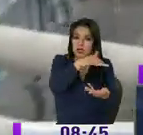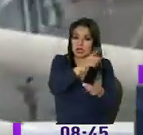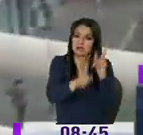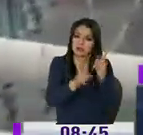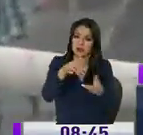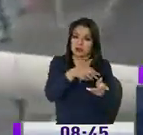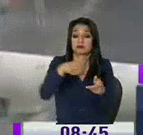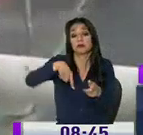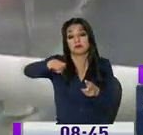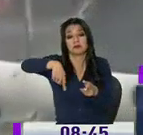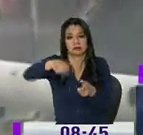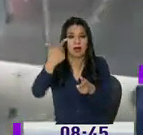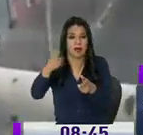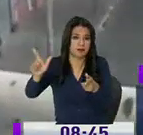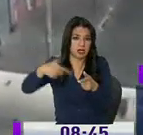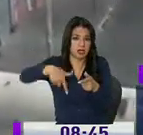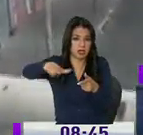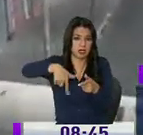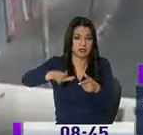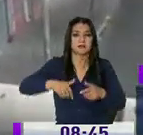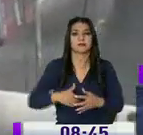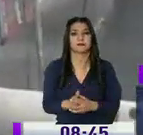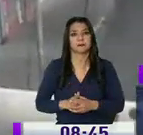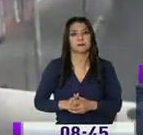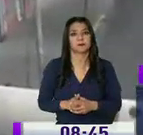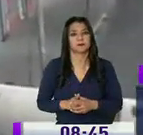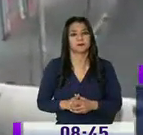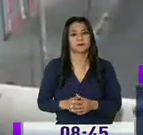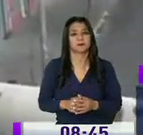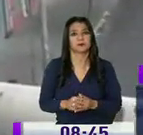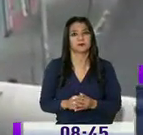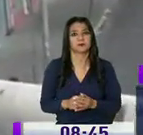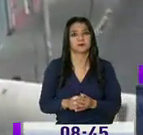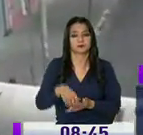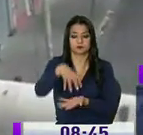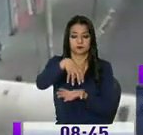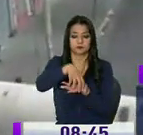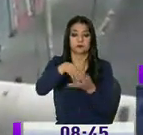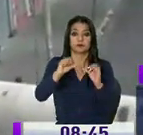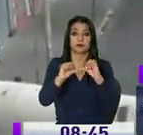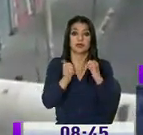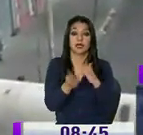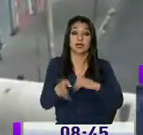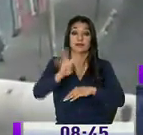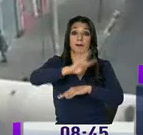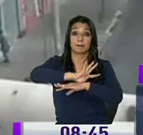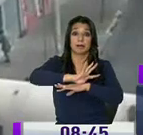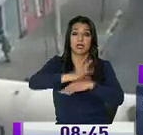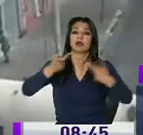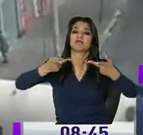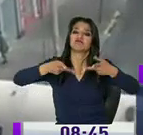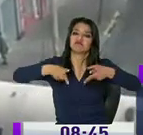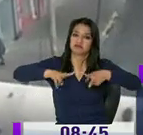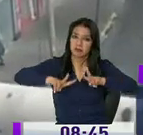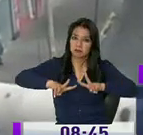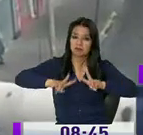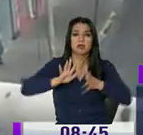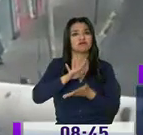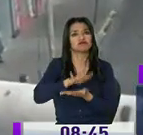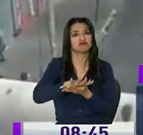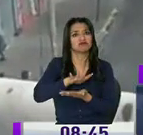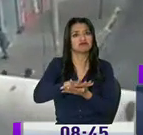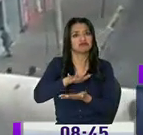de circunstancias. Y rápidamente también les contamos que la Asamblea Nacional se encuentra de igual forma como días anteriores, bajo